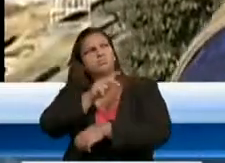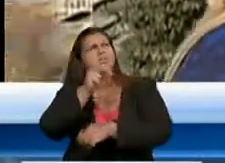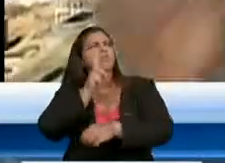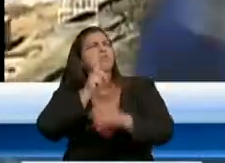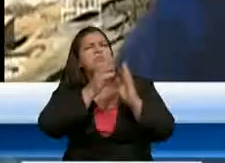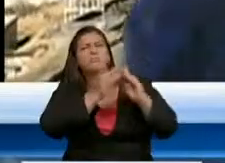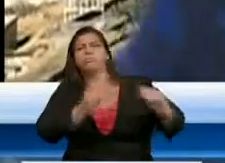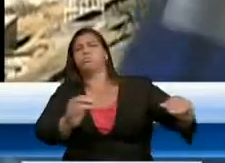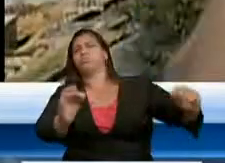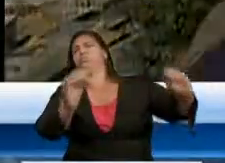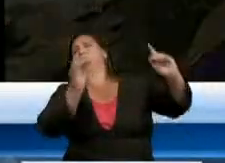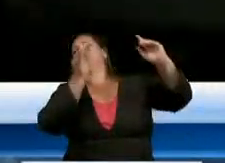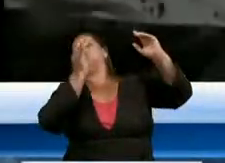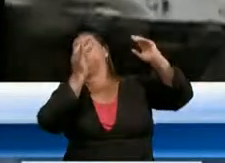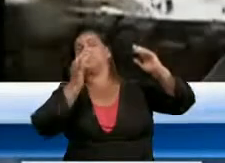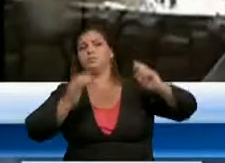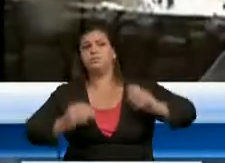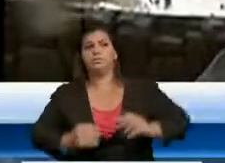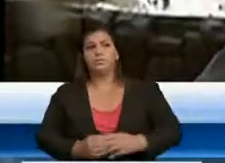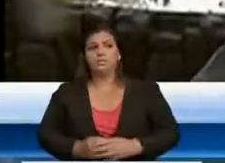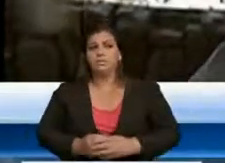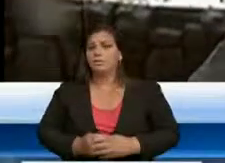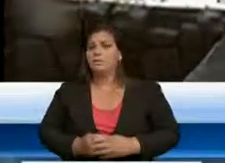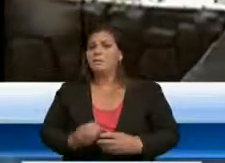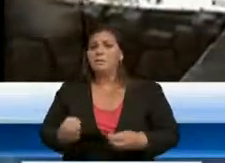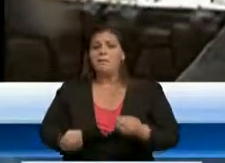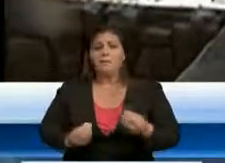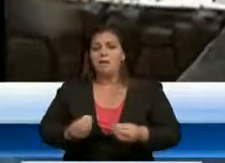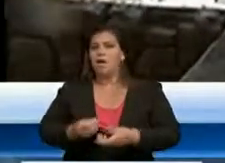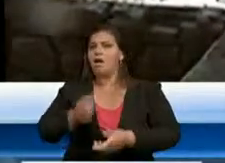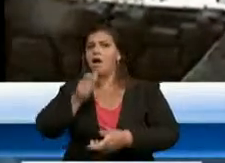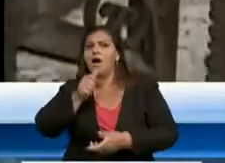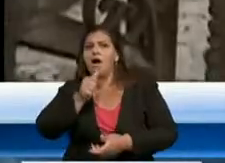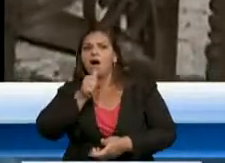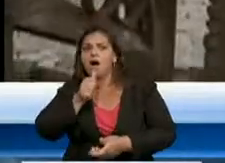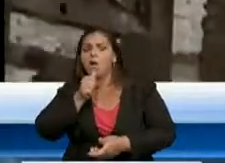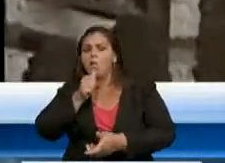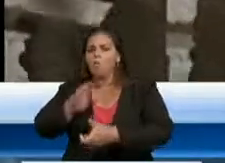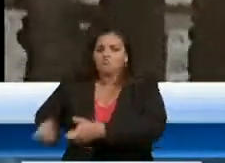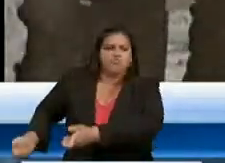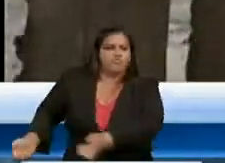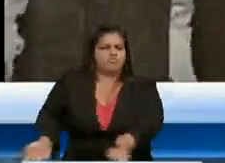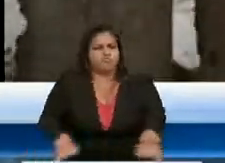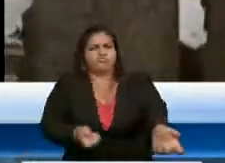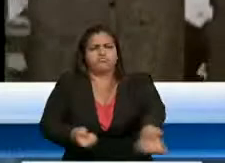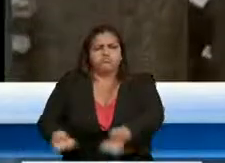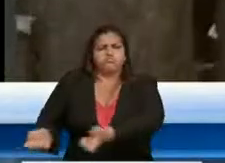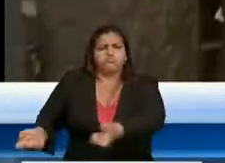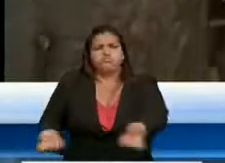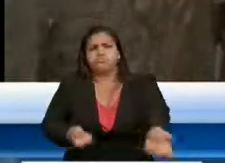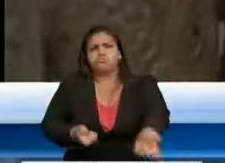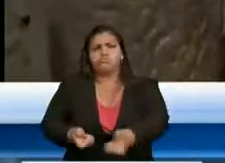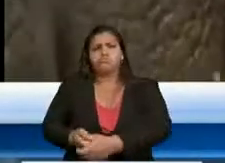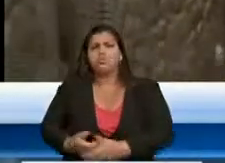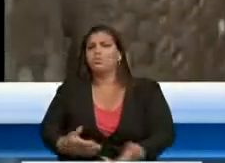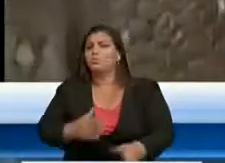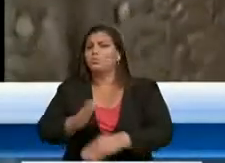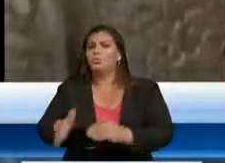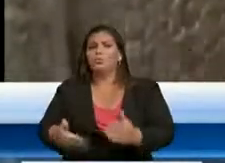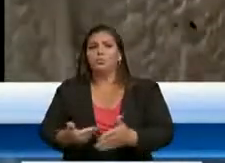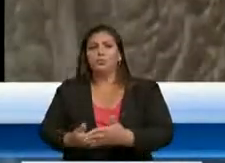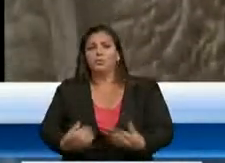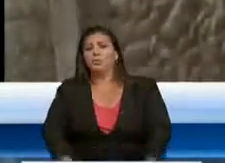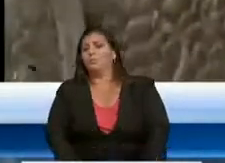con llamarada y ya estaba aquí. Cogimos la manguera, botamos agua, cogimos palos, les damos, no hubo caso y viene